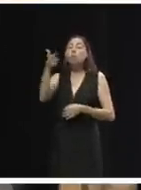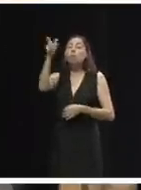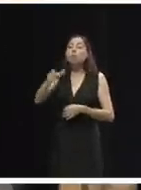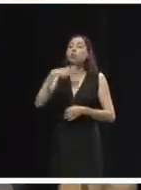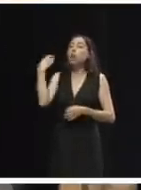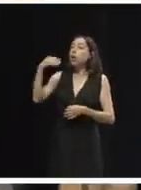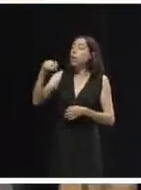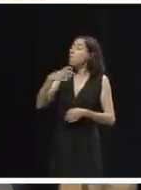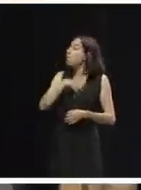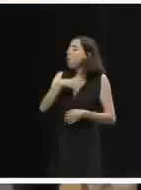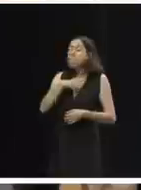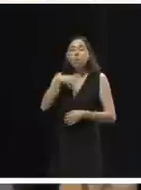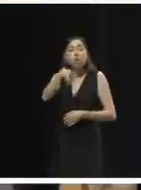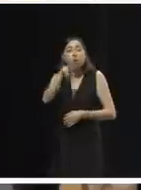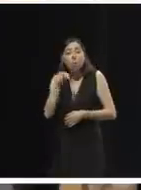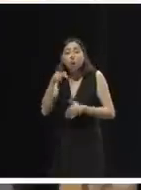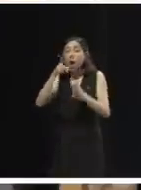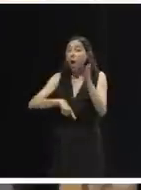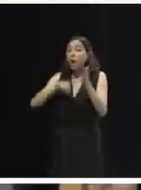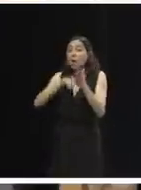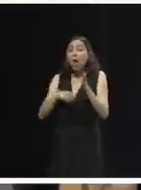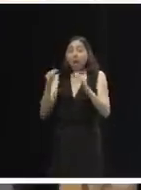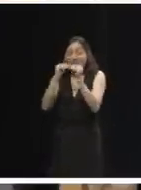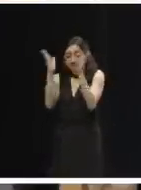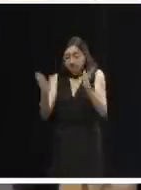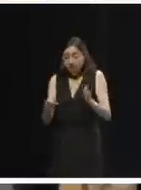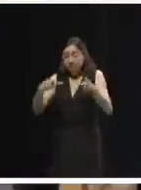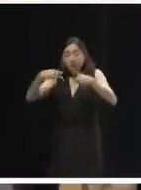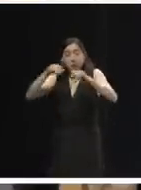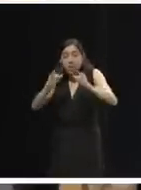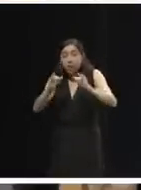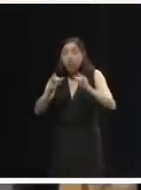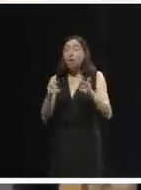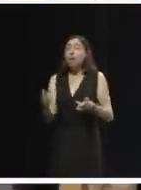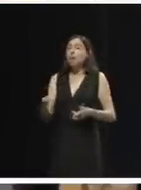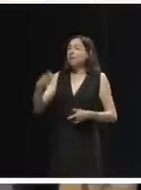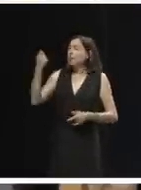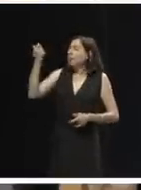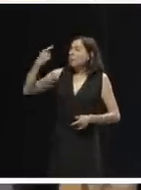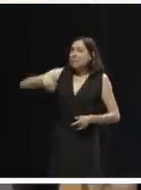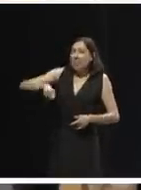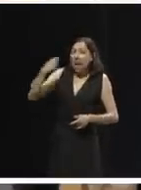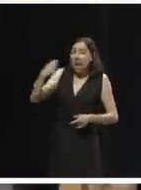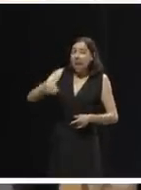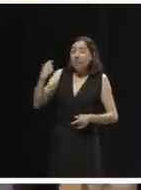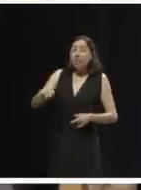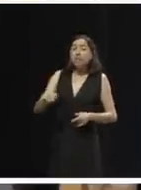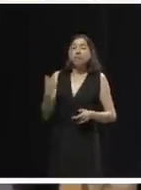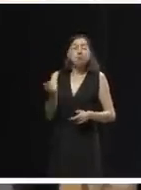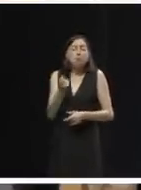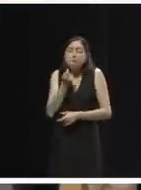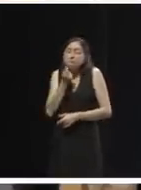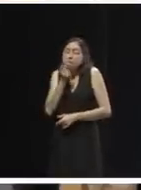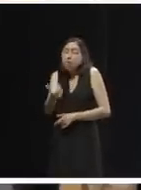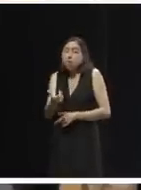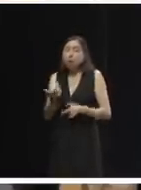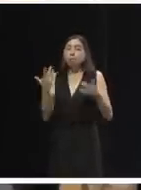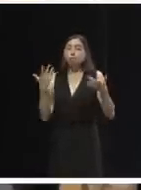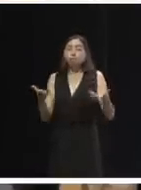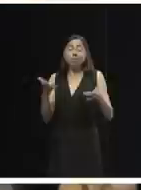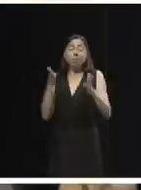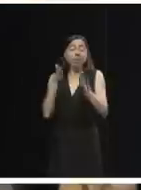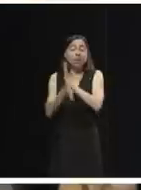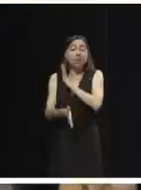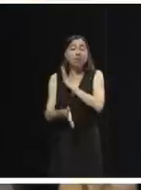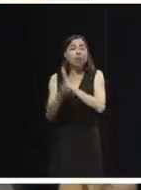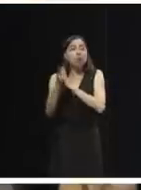ni comprar ni alquilar una vivienda. Son demasiado caras y además hay muy pocas, lo cual no significa